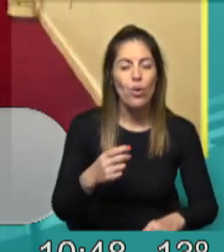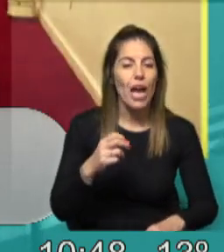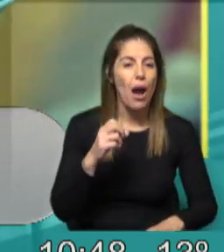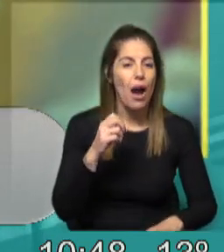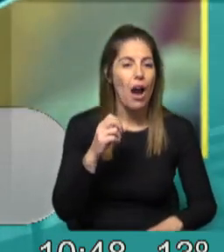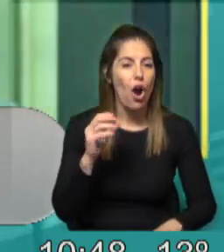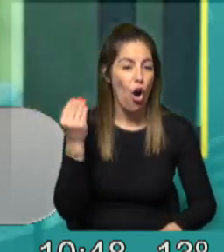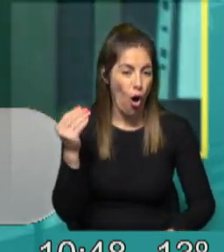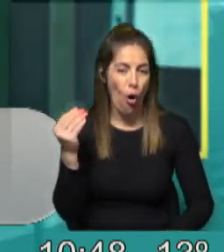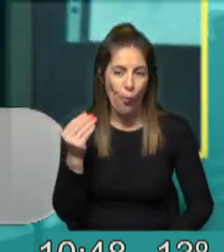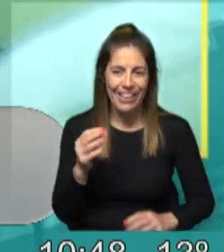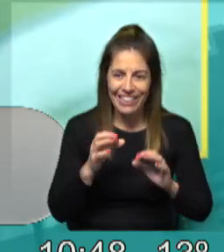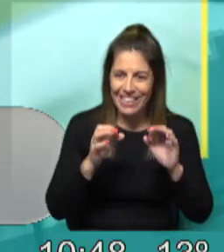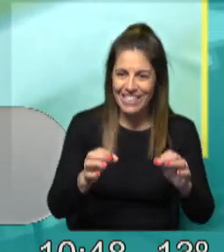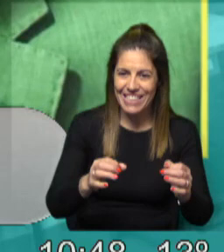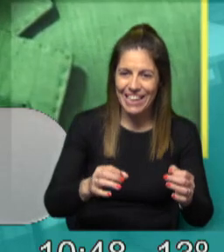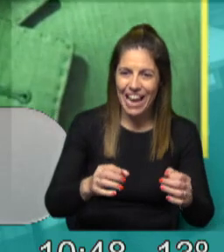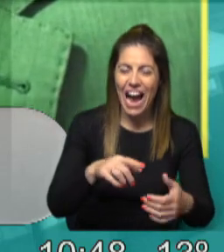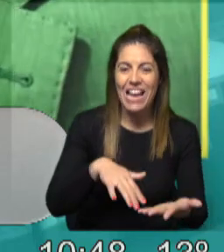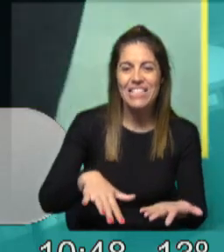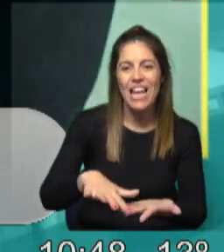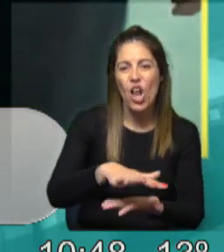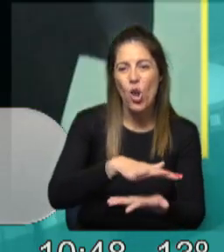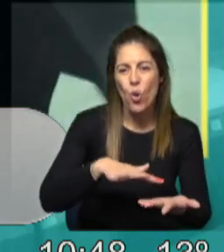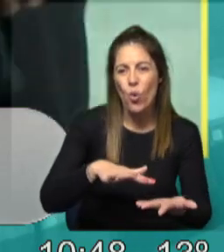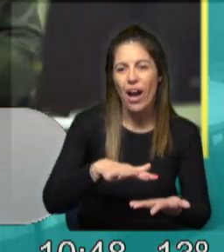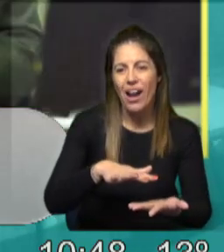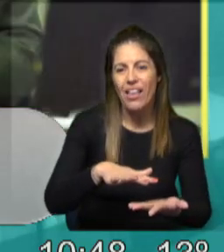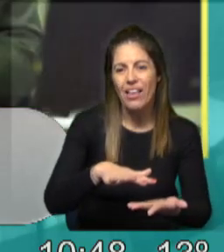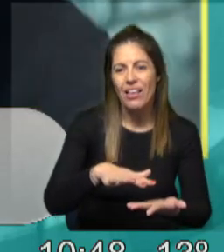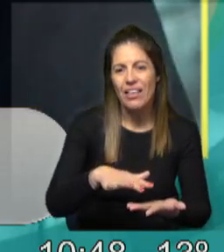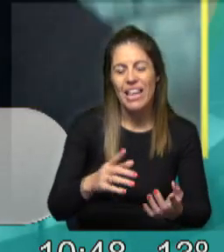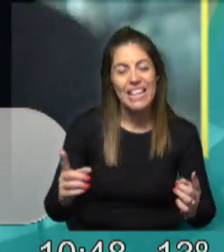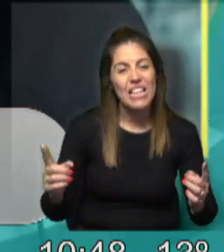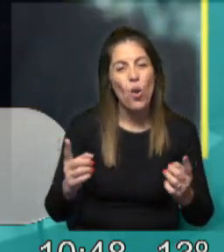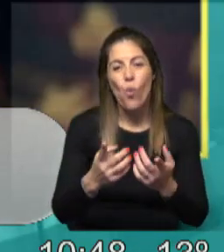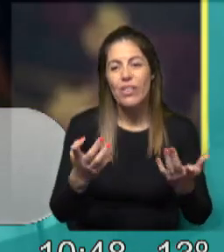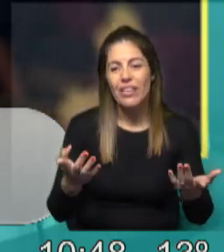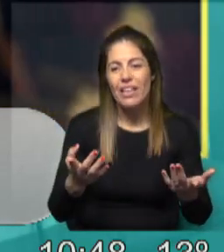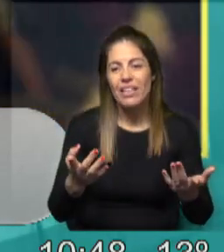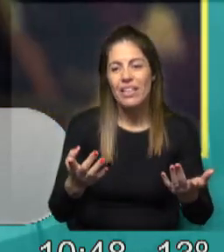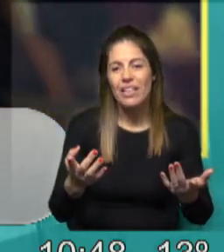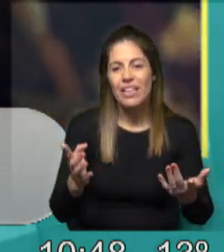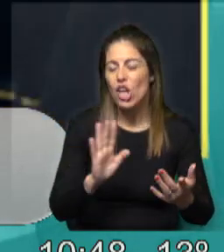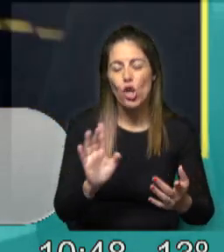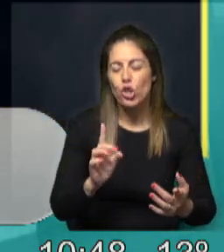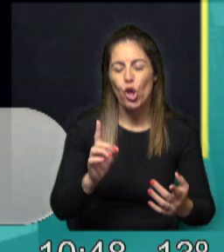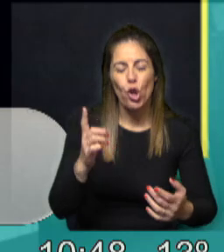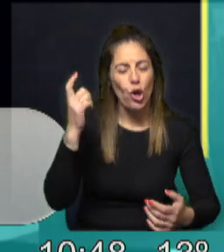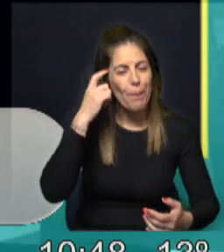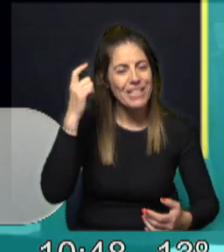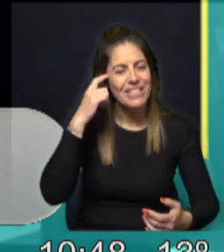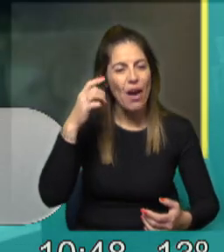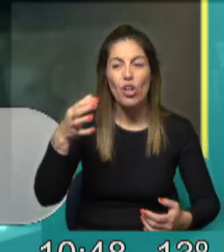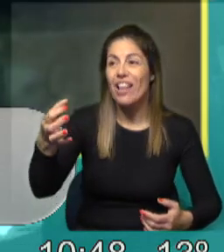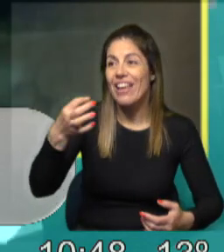llega a esa sociedad tan opulenta y que se encuentra con que no todo lo que le habían